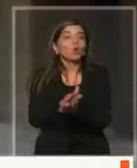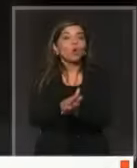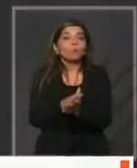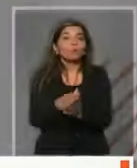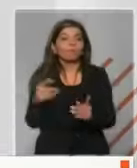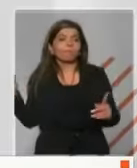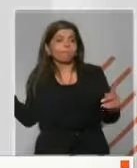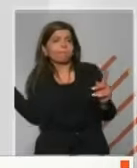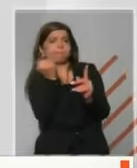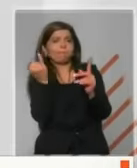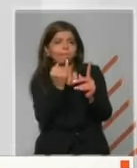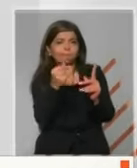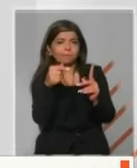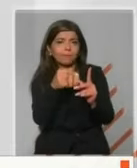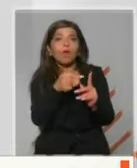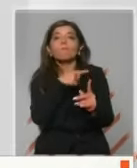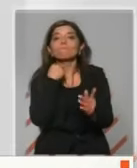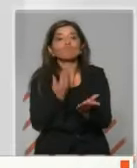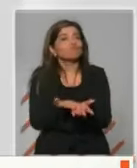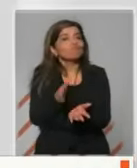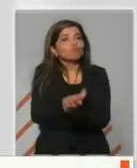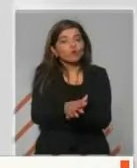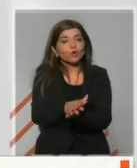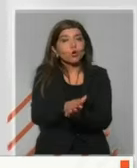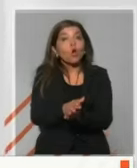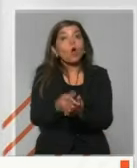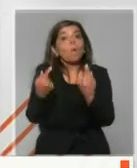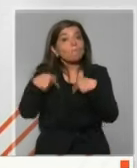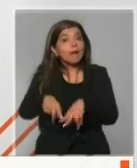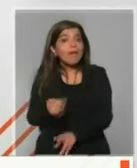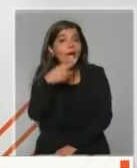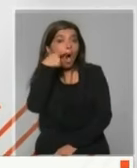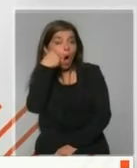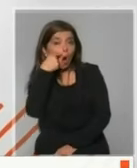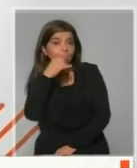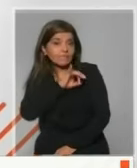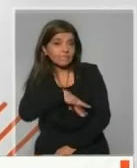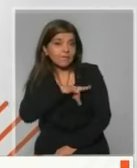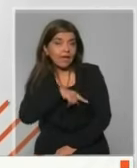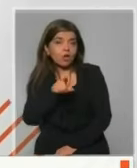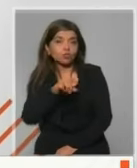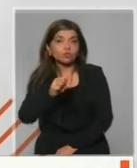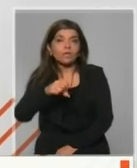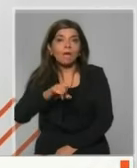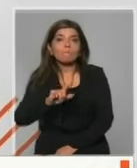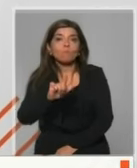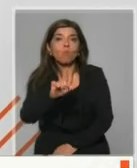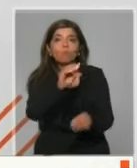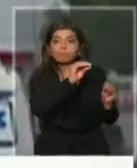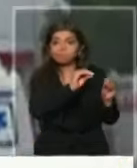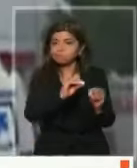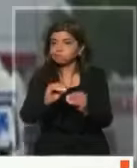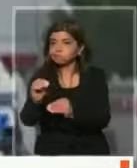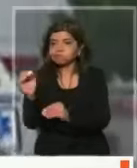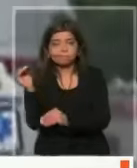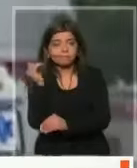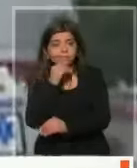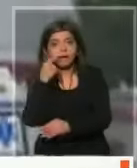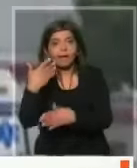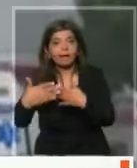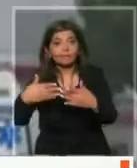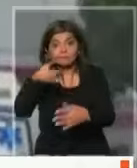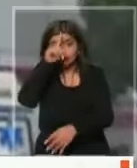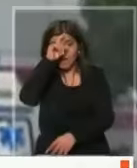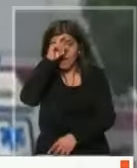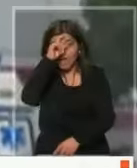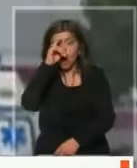impacto del rayo. Ella murió en el lugar, pero su pareja, el chileno Samuel Sierra, fue trasladado de inmediato a este recinto médico